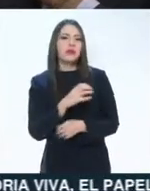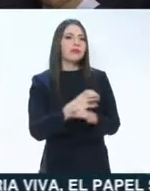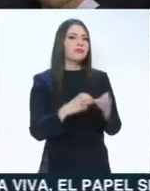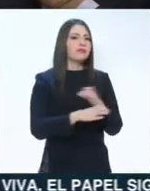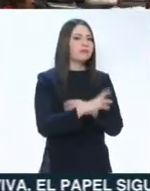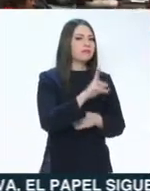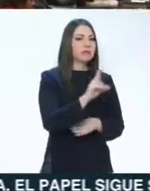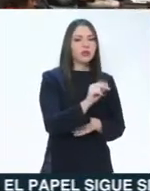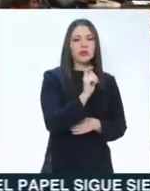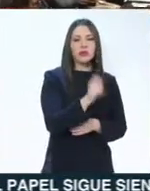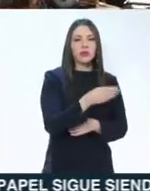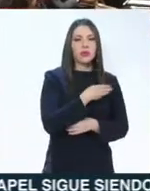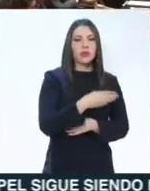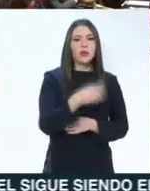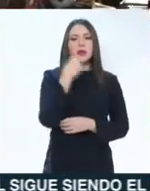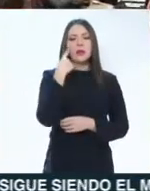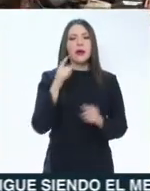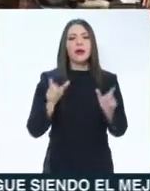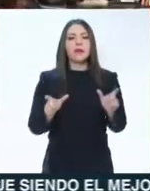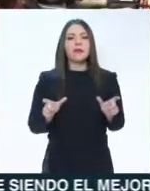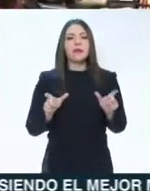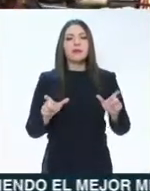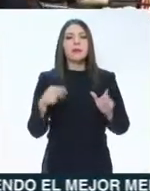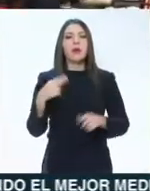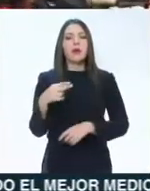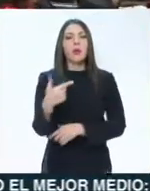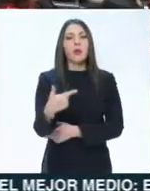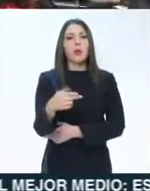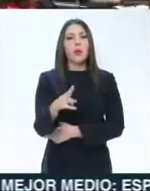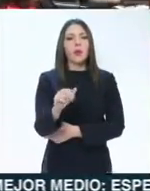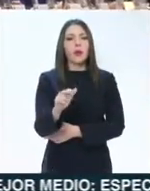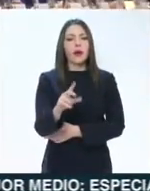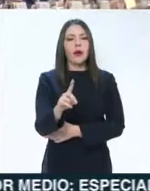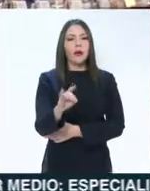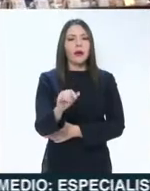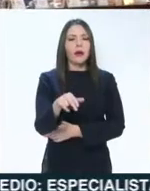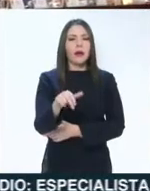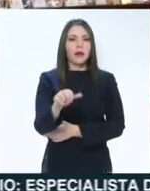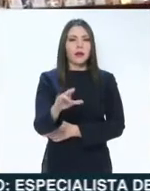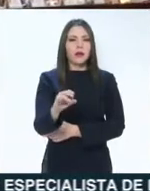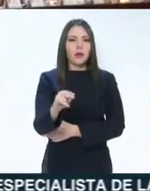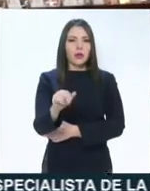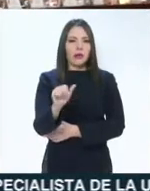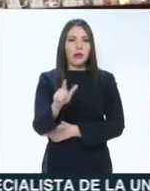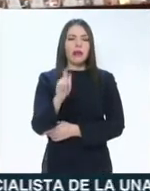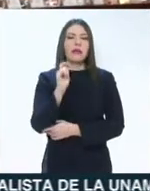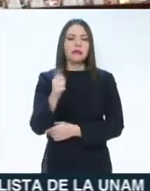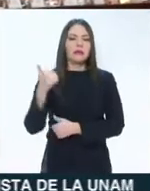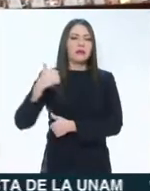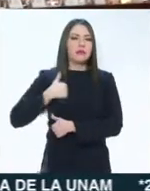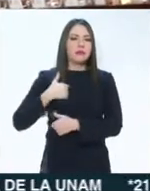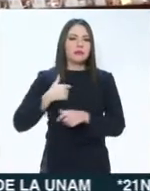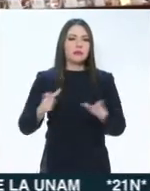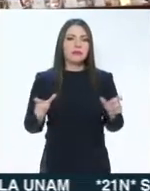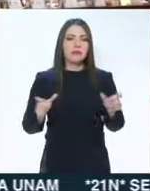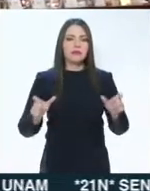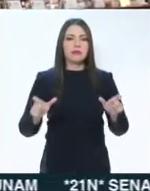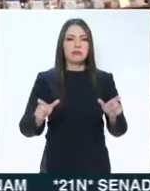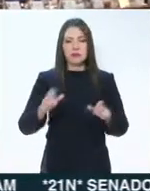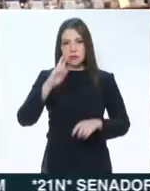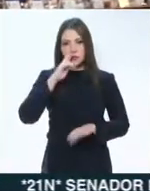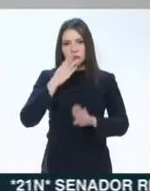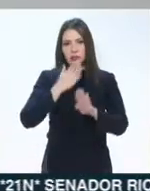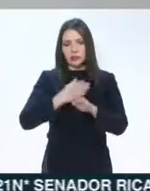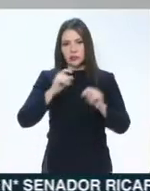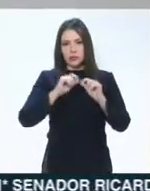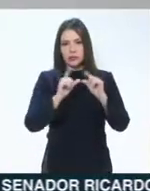Guardia Nacional. Los diputados y senadores escucharon las posturas de gobernadores que asistieron a la inauguración. Los temas que